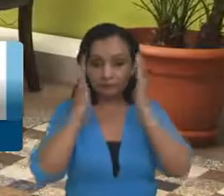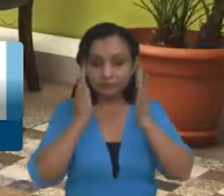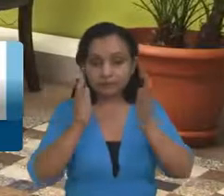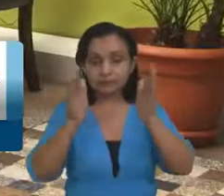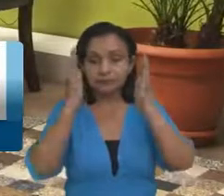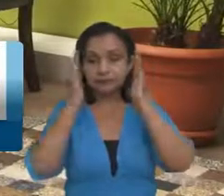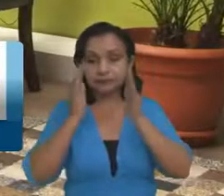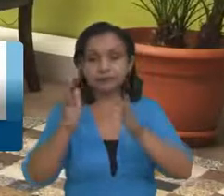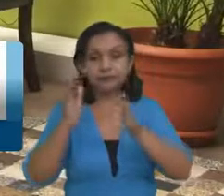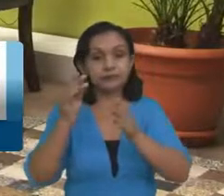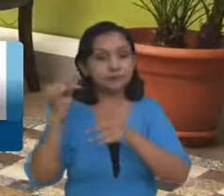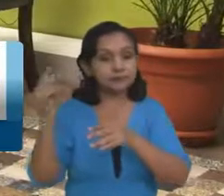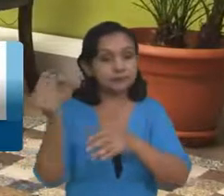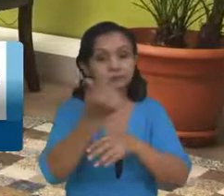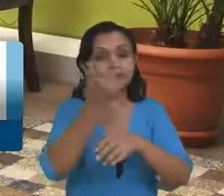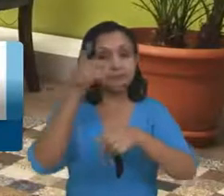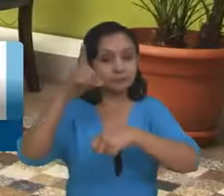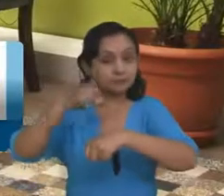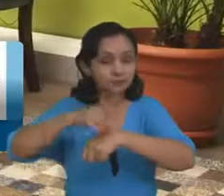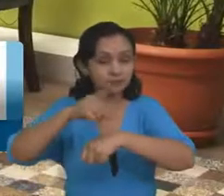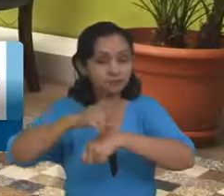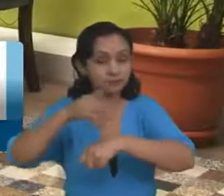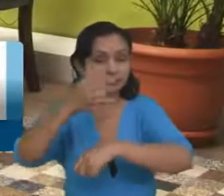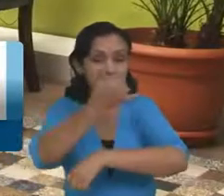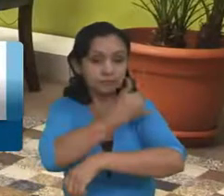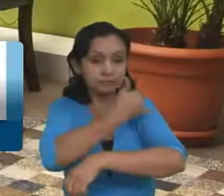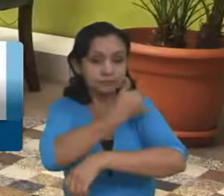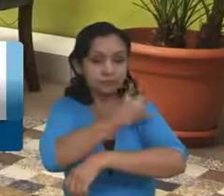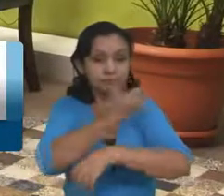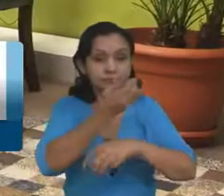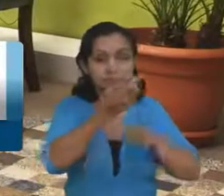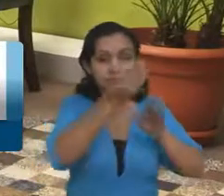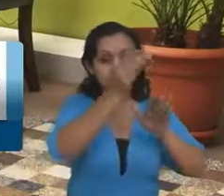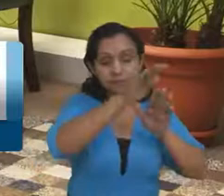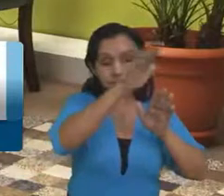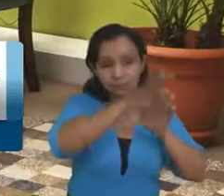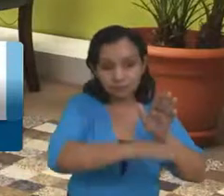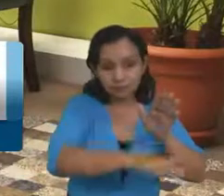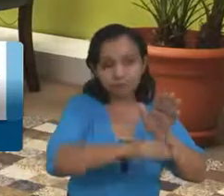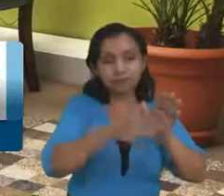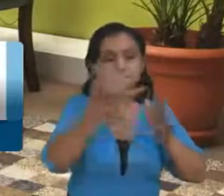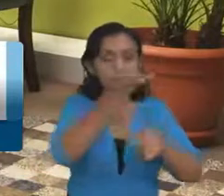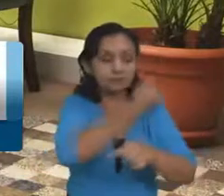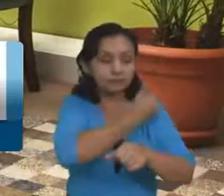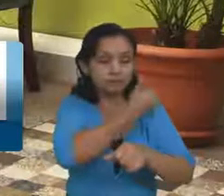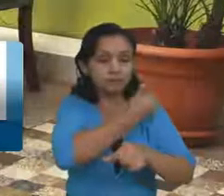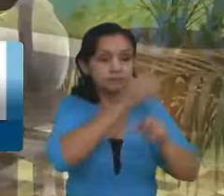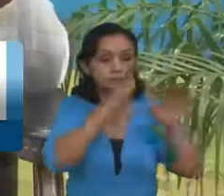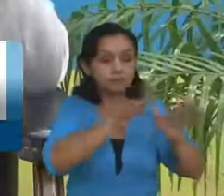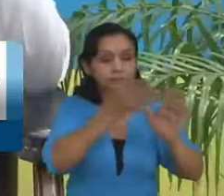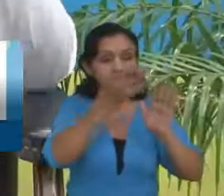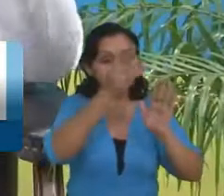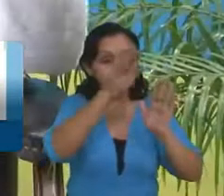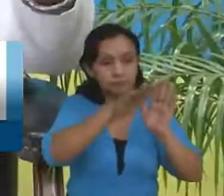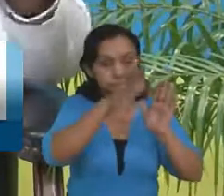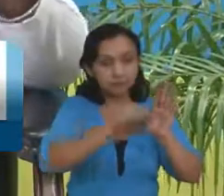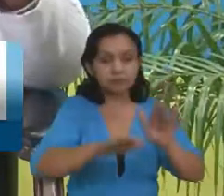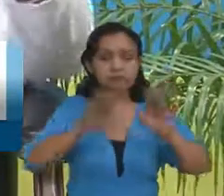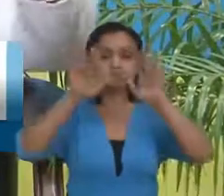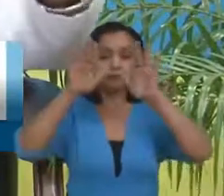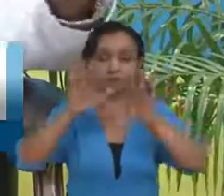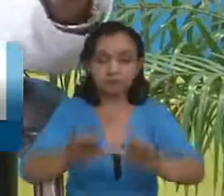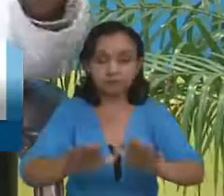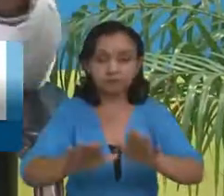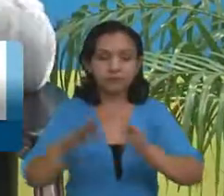atenciones en emergencia, disminuir los costos, ¿verdad?, hospitalarios, disminuir la estancia o